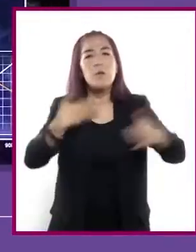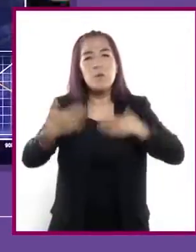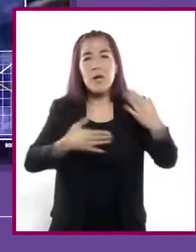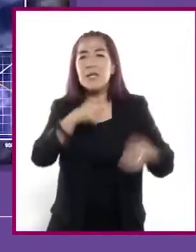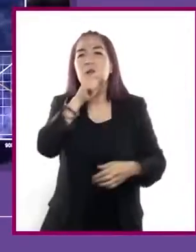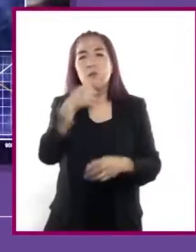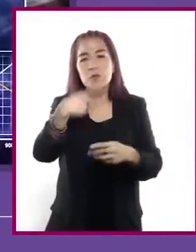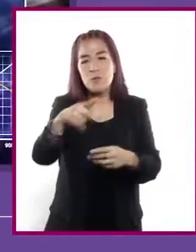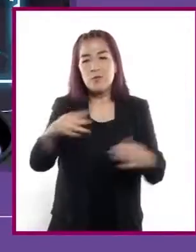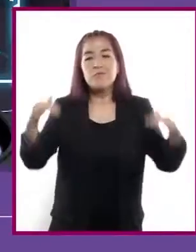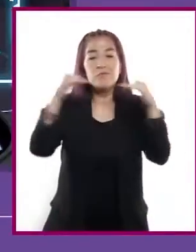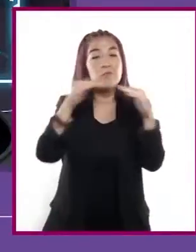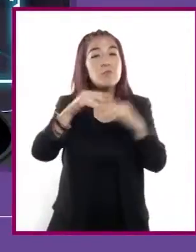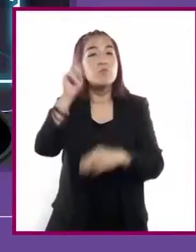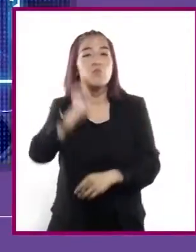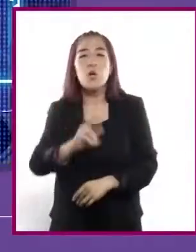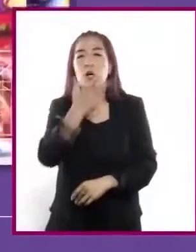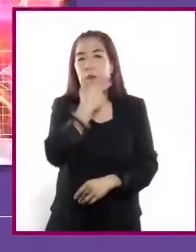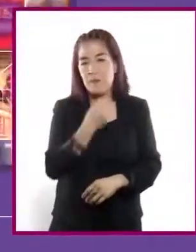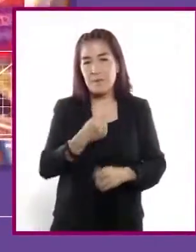la equidad de género.